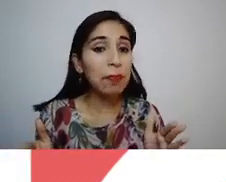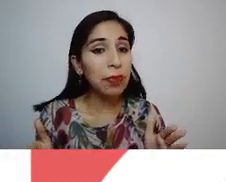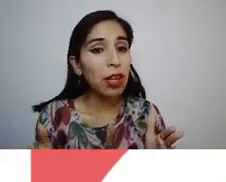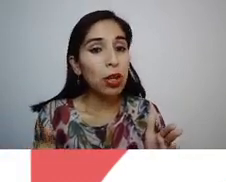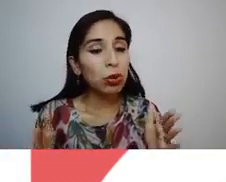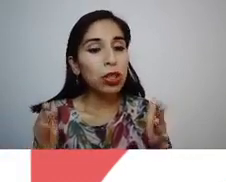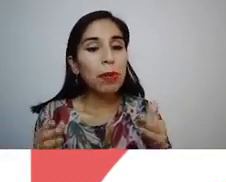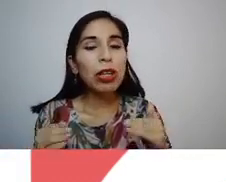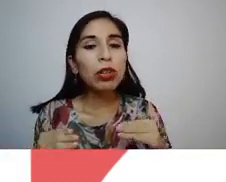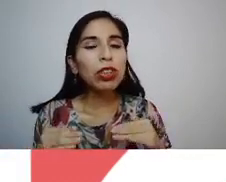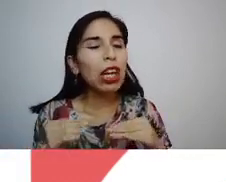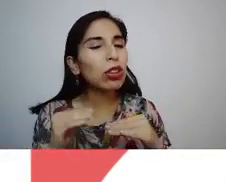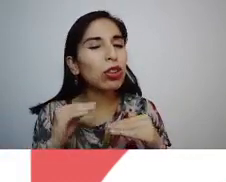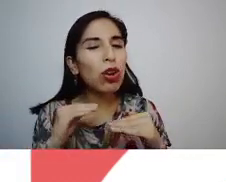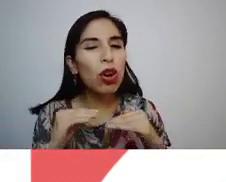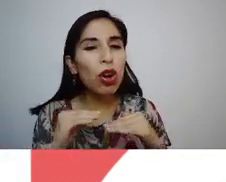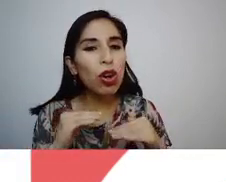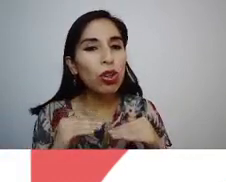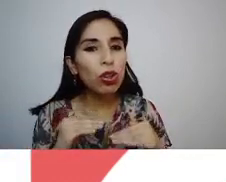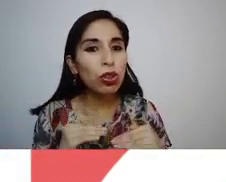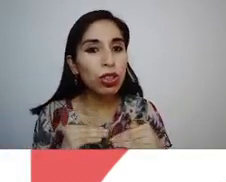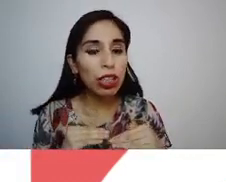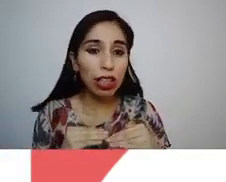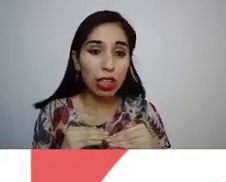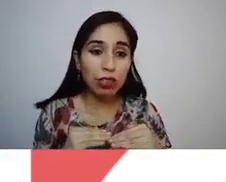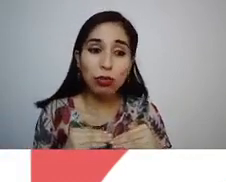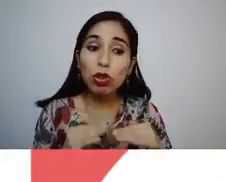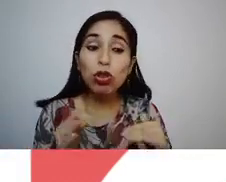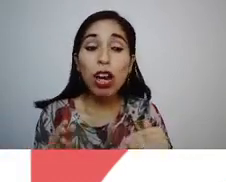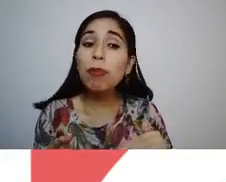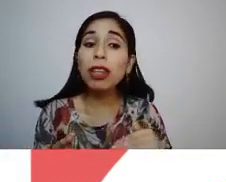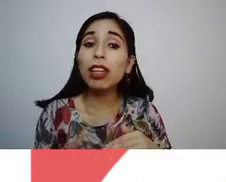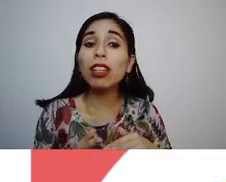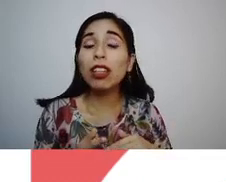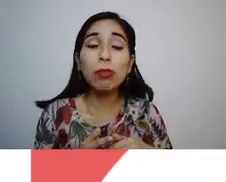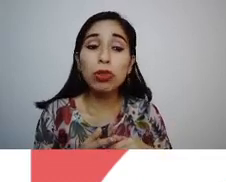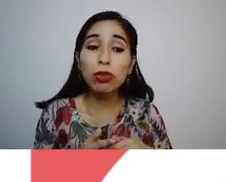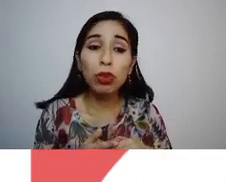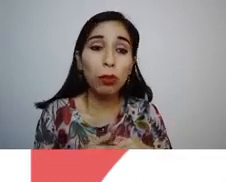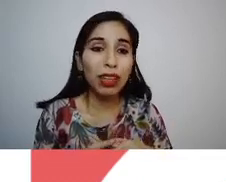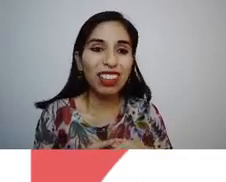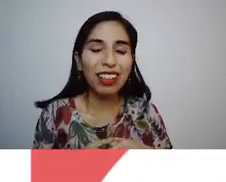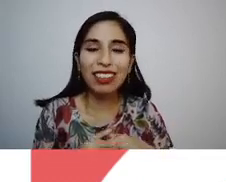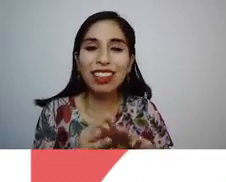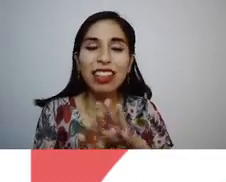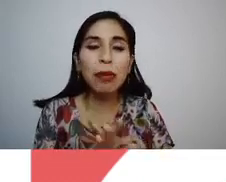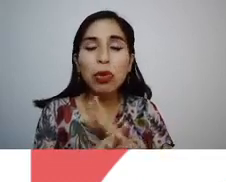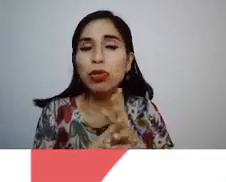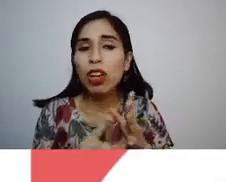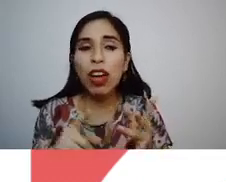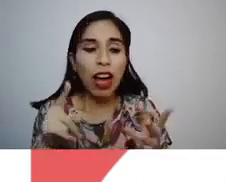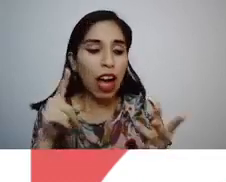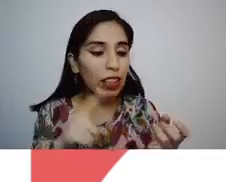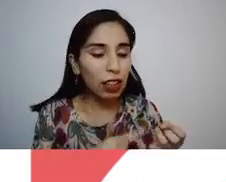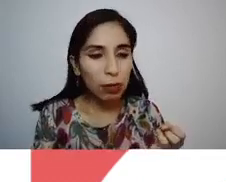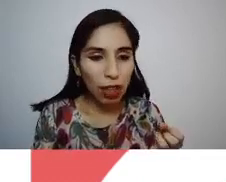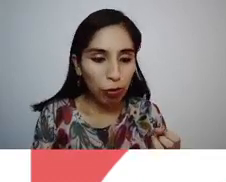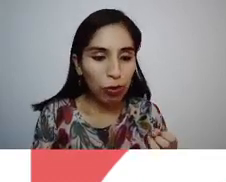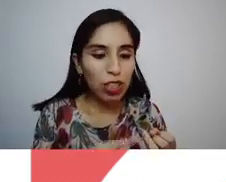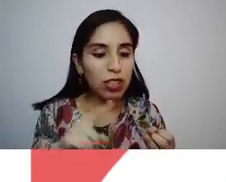página usted va a encontrar todos todos los talleres no solamente dictamos informática aplicamos